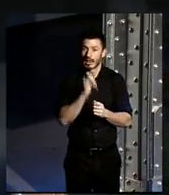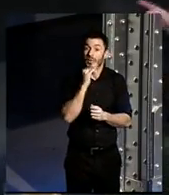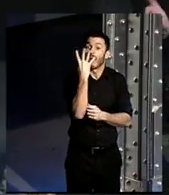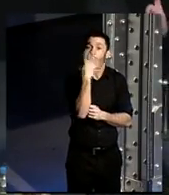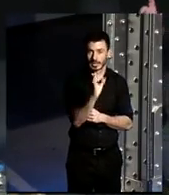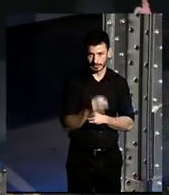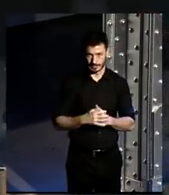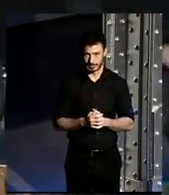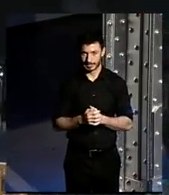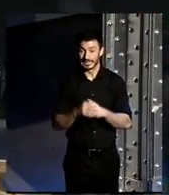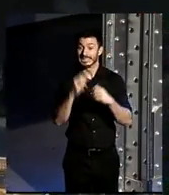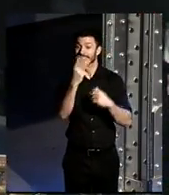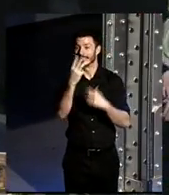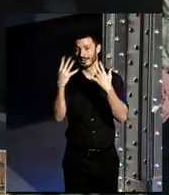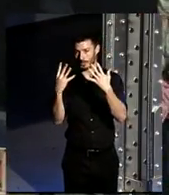40 idiomas.